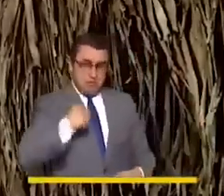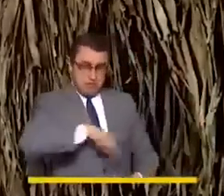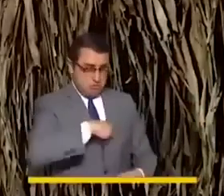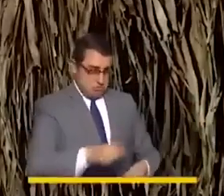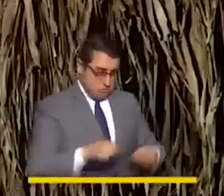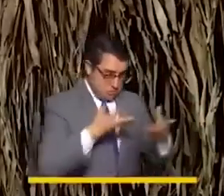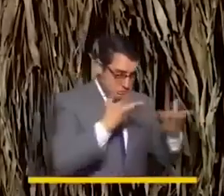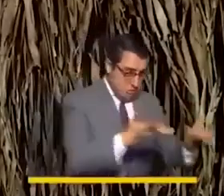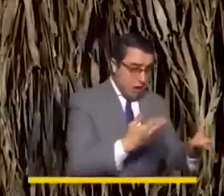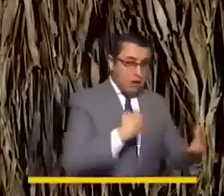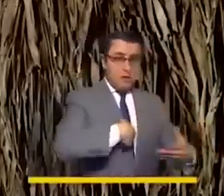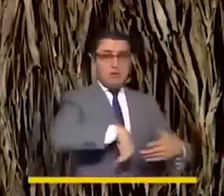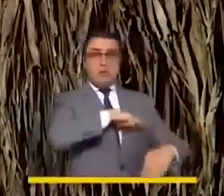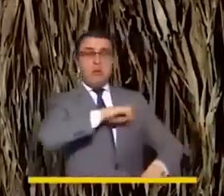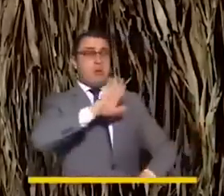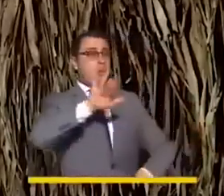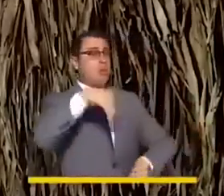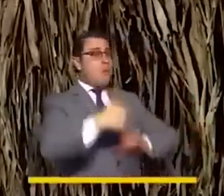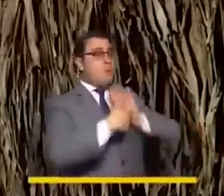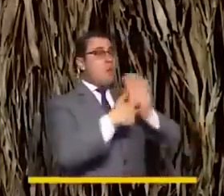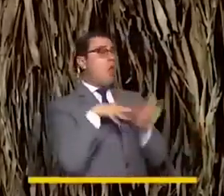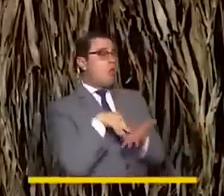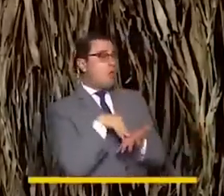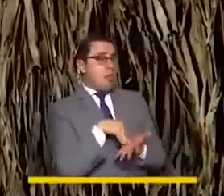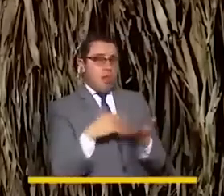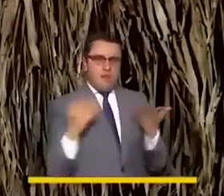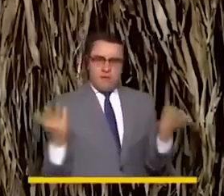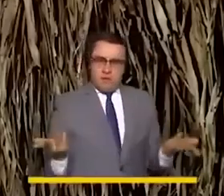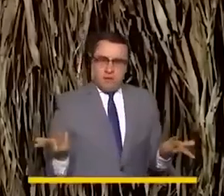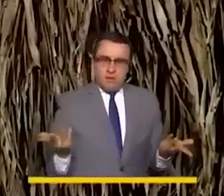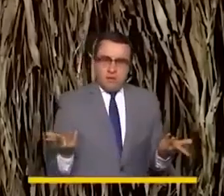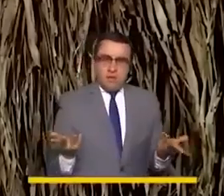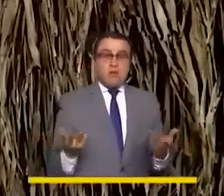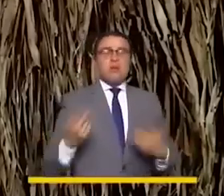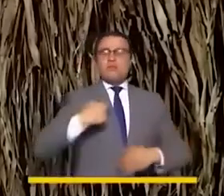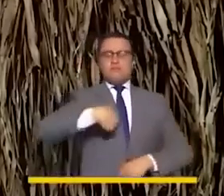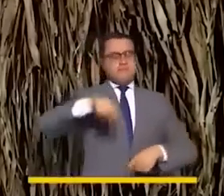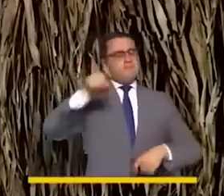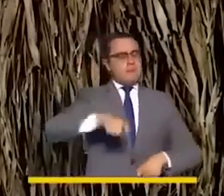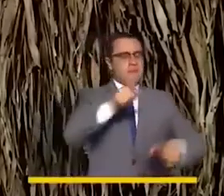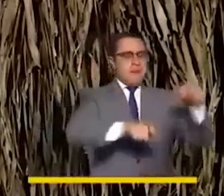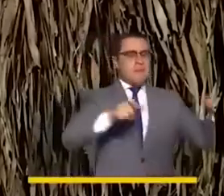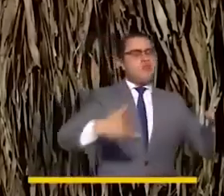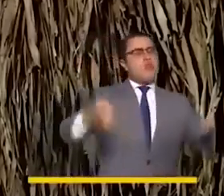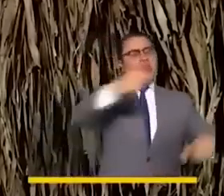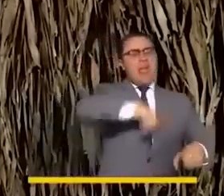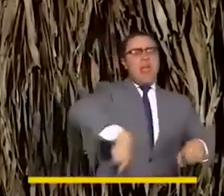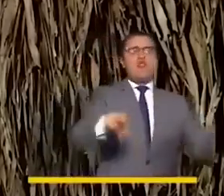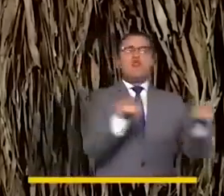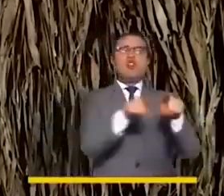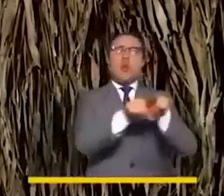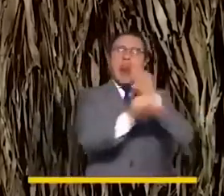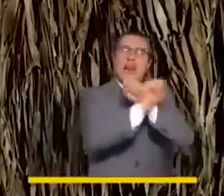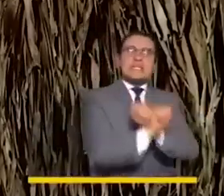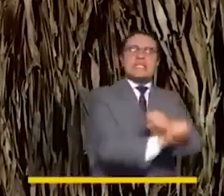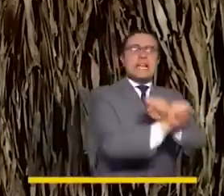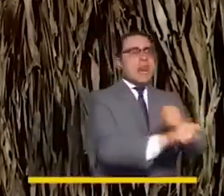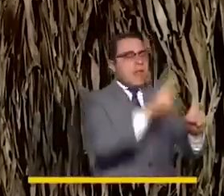humillarse. Les parecía que el pueblo debía mantenerse como antaño los esclavos y los